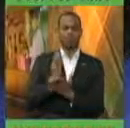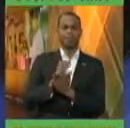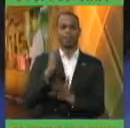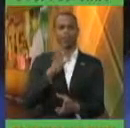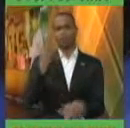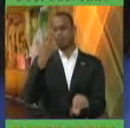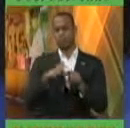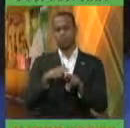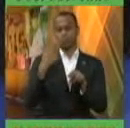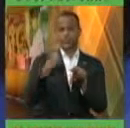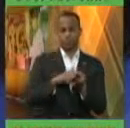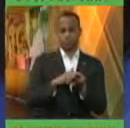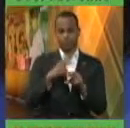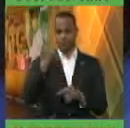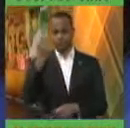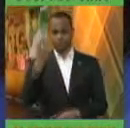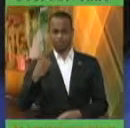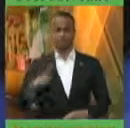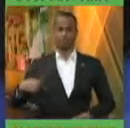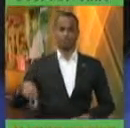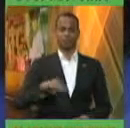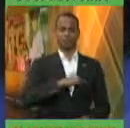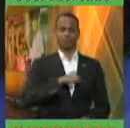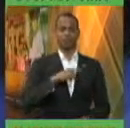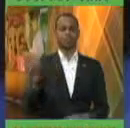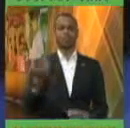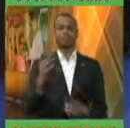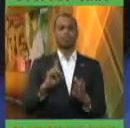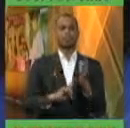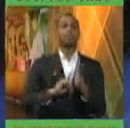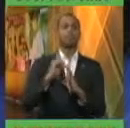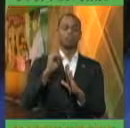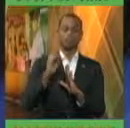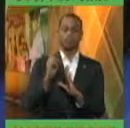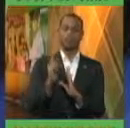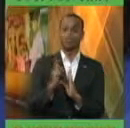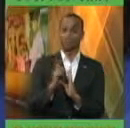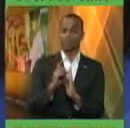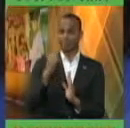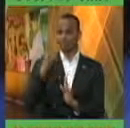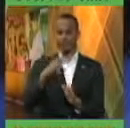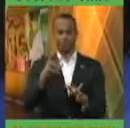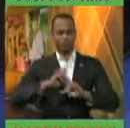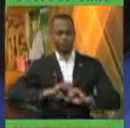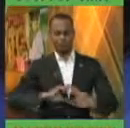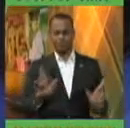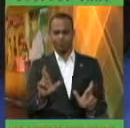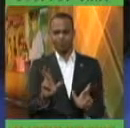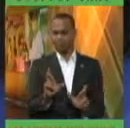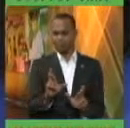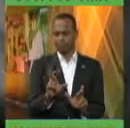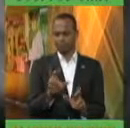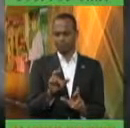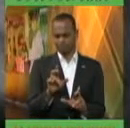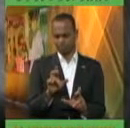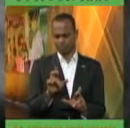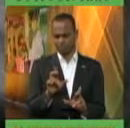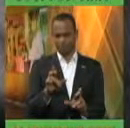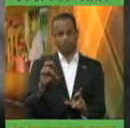en el caso de nosotros al desarrollo porque lo que estamos dando de prepararnos para